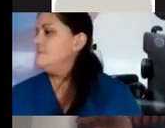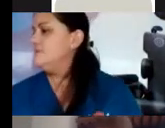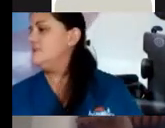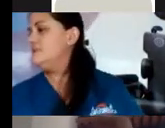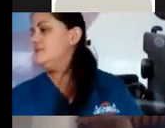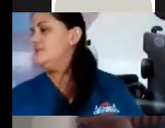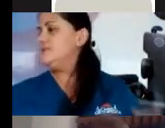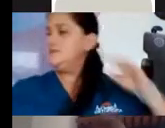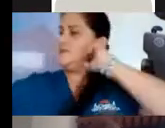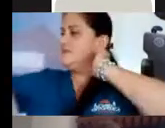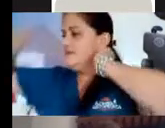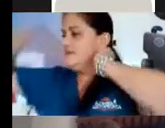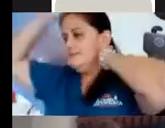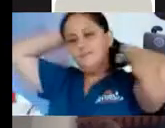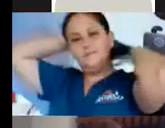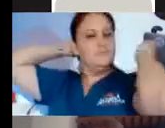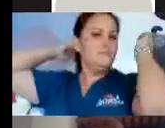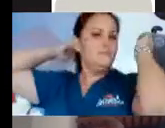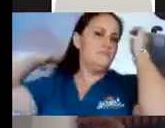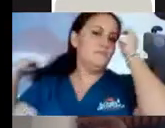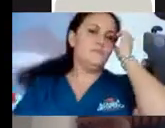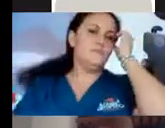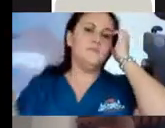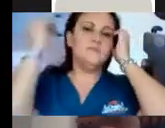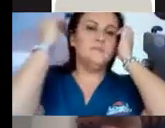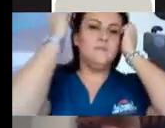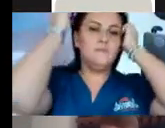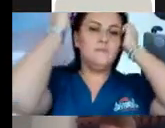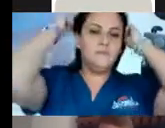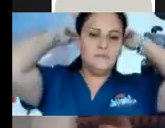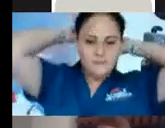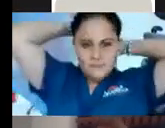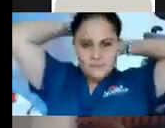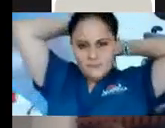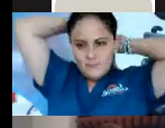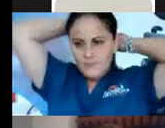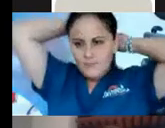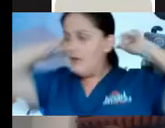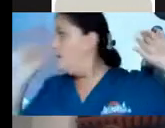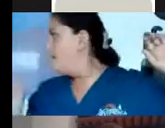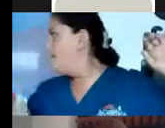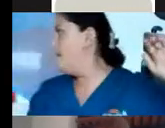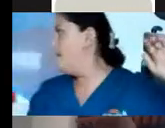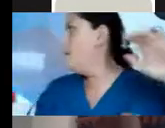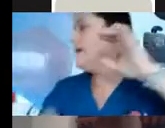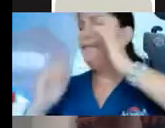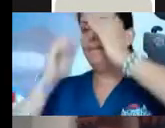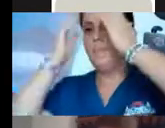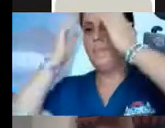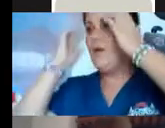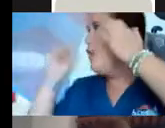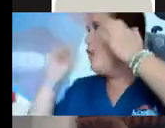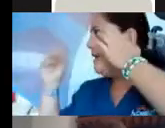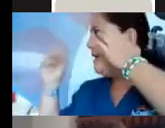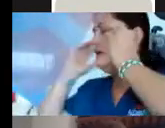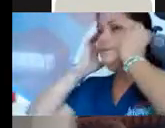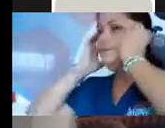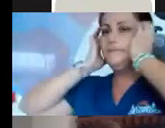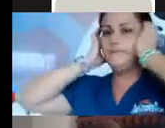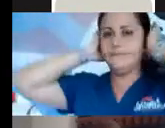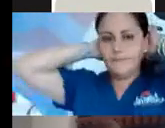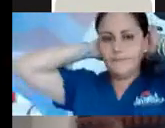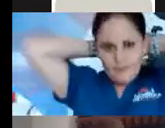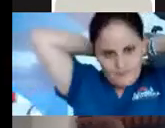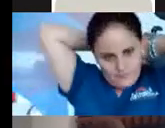como está en la foto. ¿Ustedes lo ven en la foto? Si ustedes ven un separador de pierna que está por la parte posterior del cojín, algo está mal,